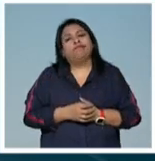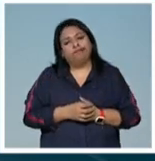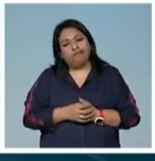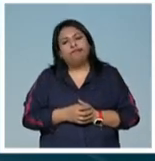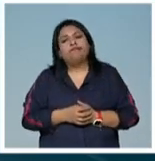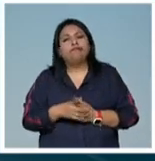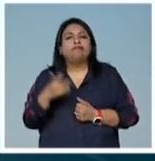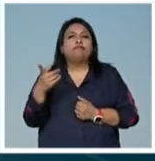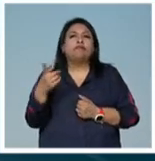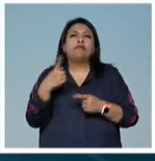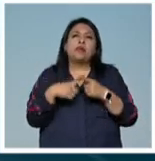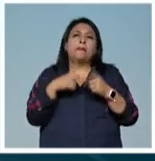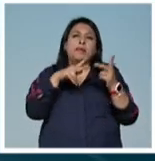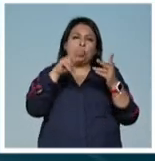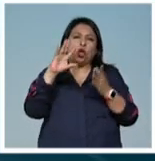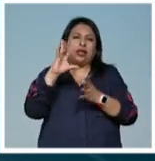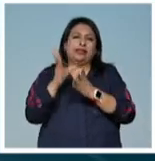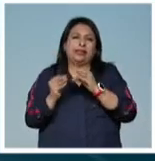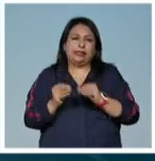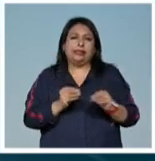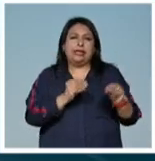básicamente de pintores exiliados